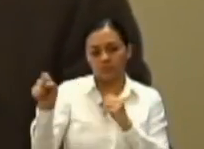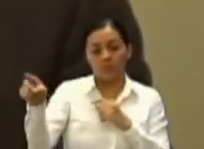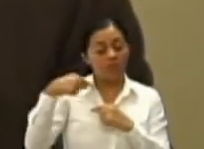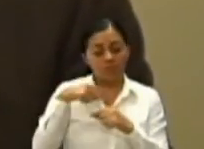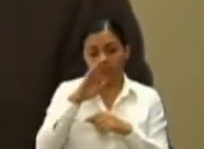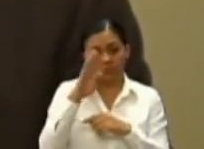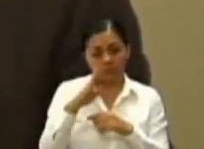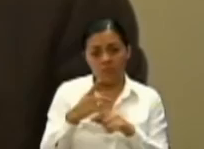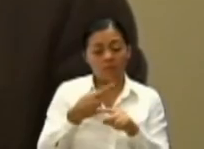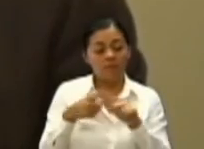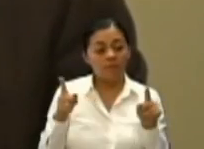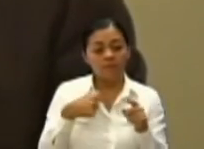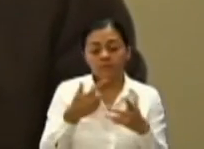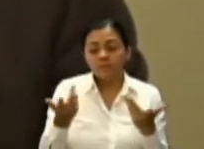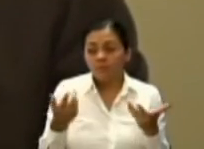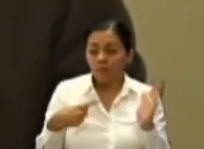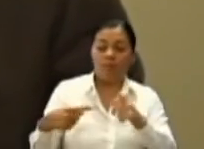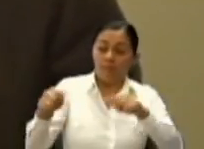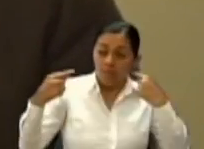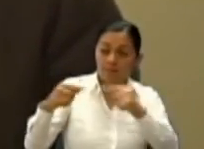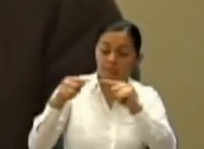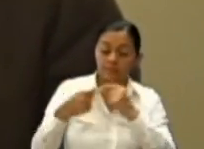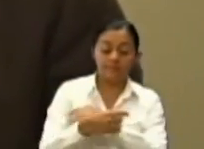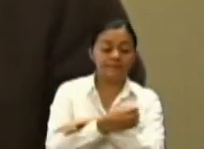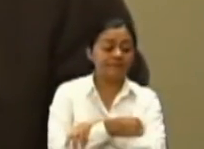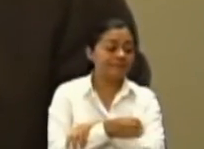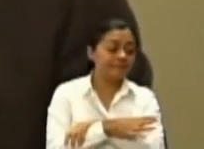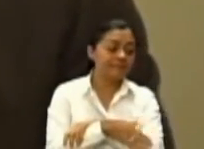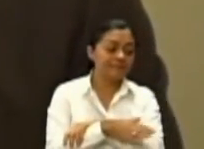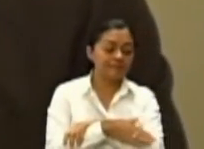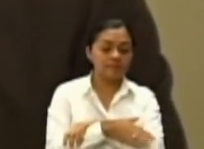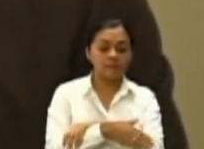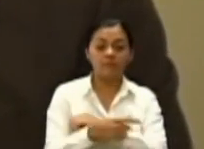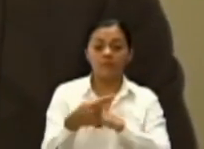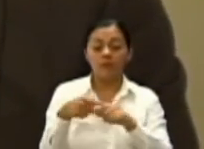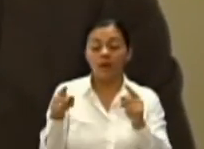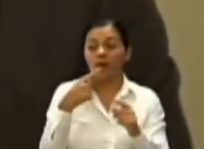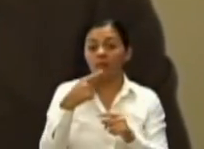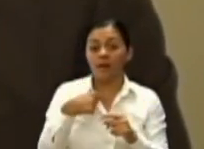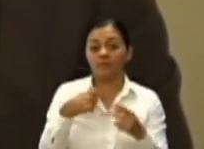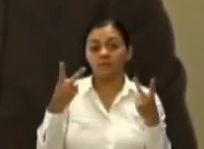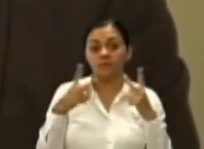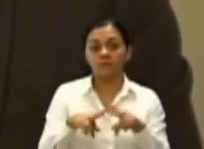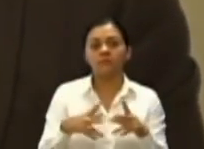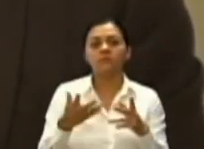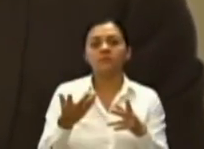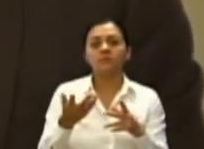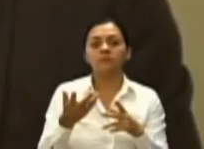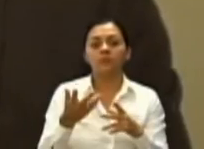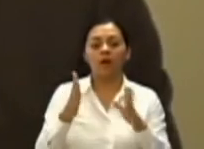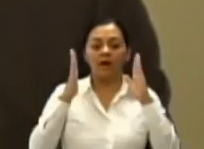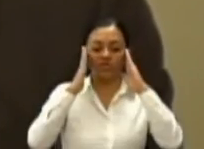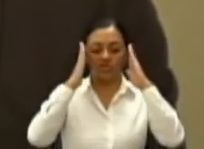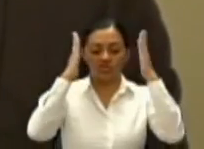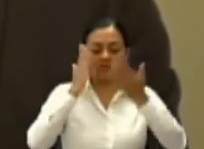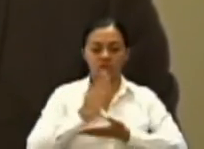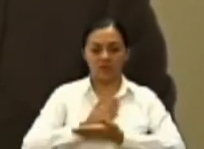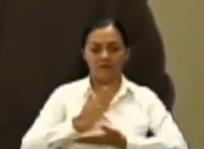no hay por dónde y me dijo que él no tiene chef